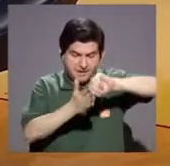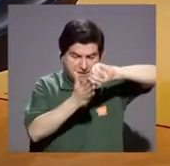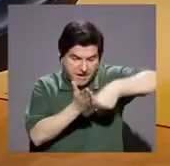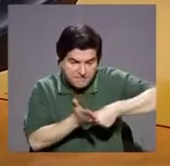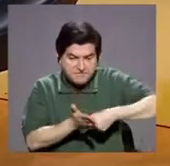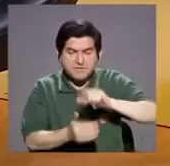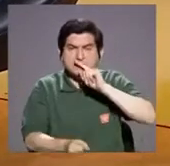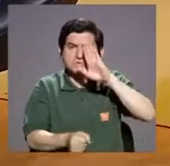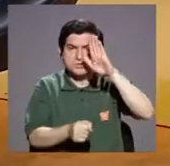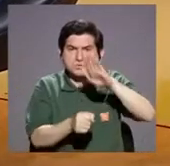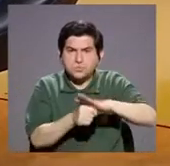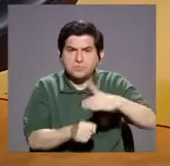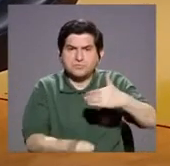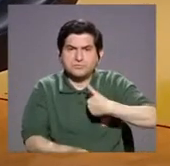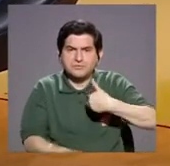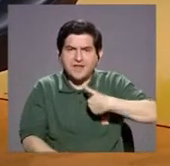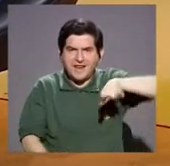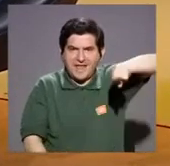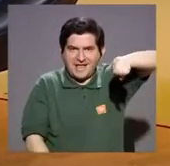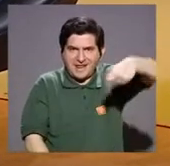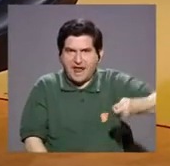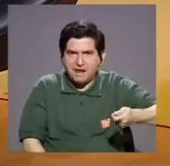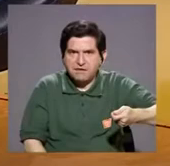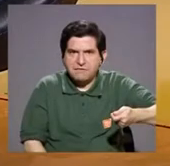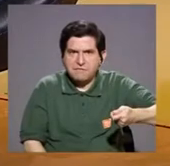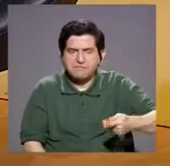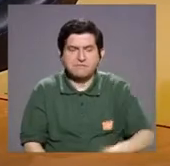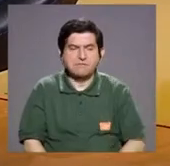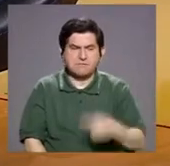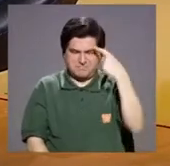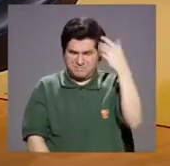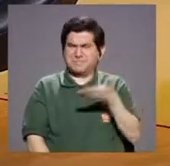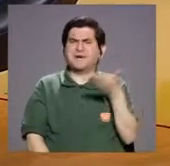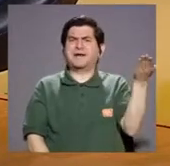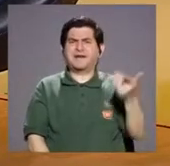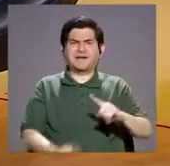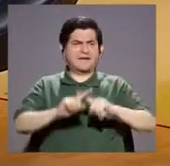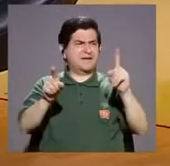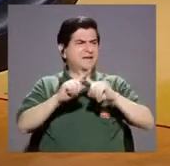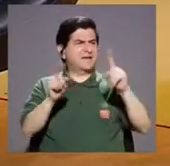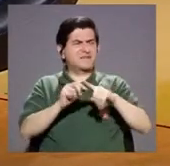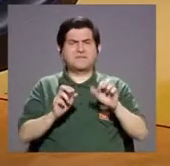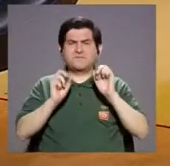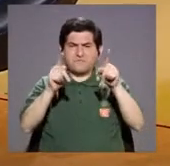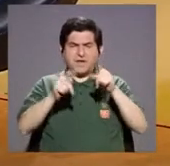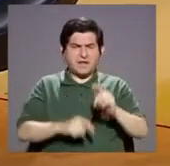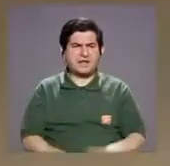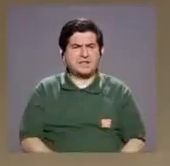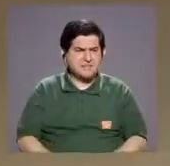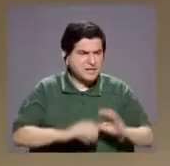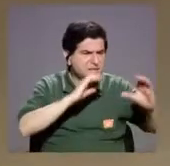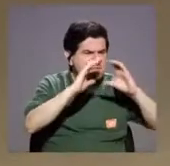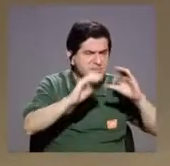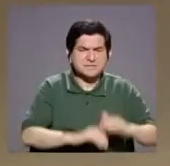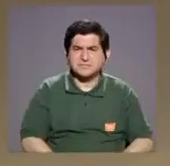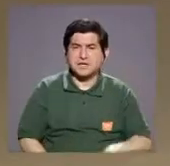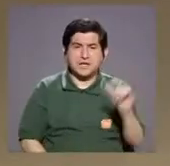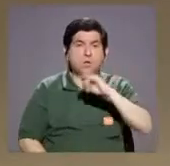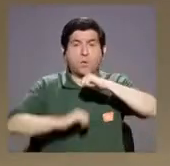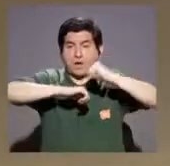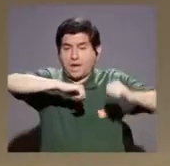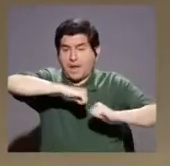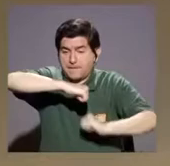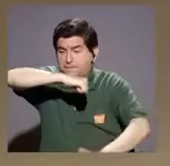que tenemos en el canal para abrir muchos canales construir muchos puentes y me parece